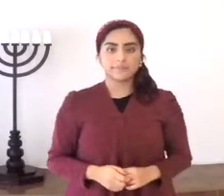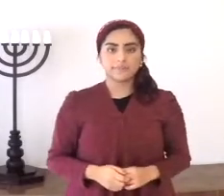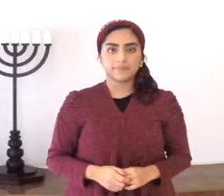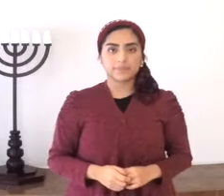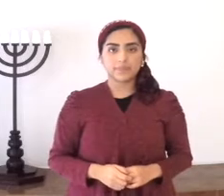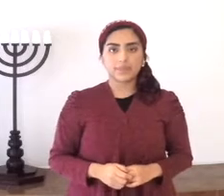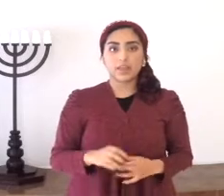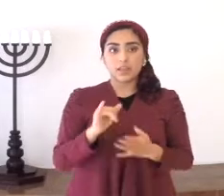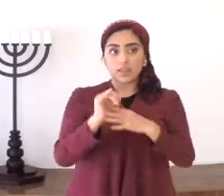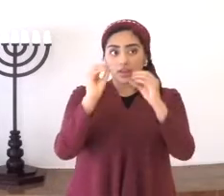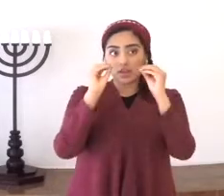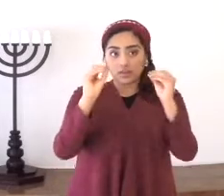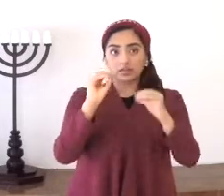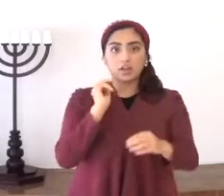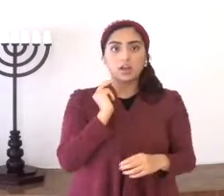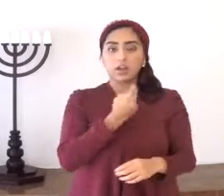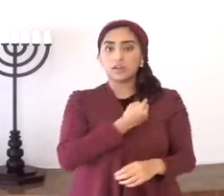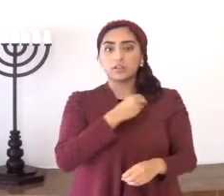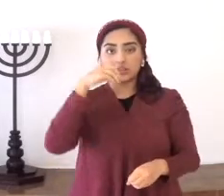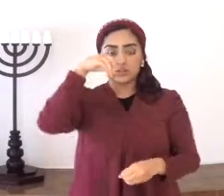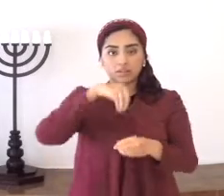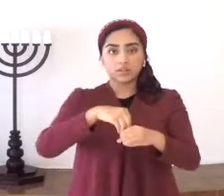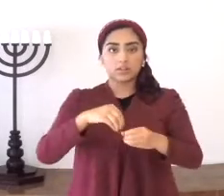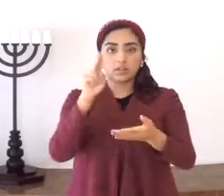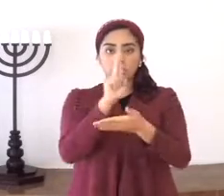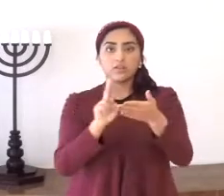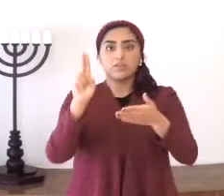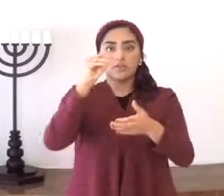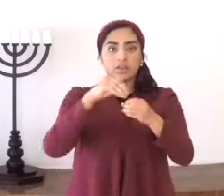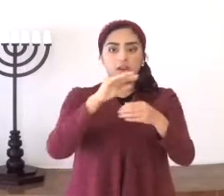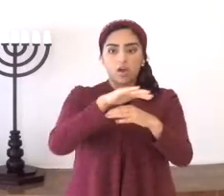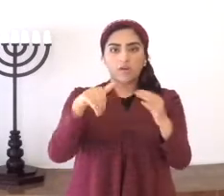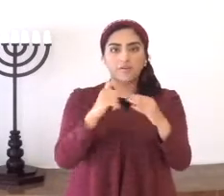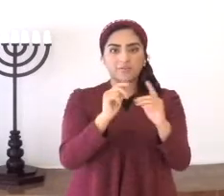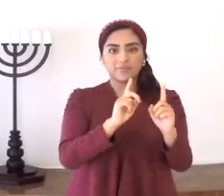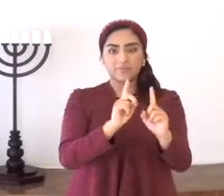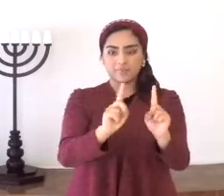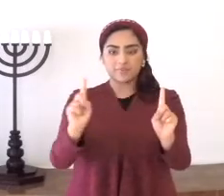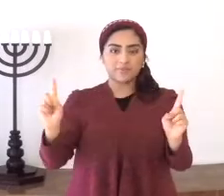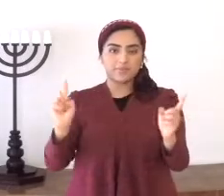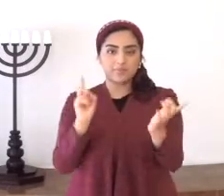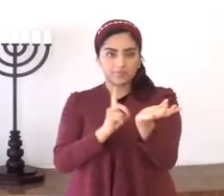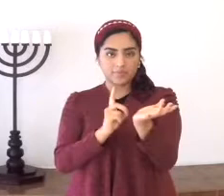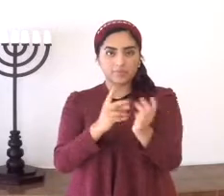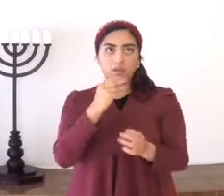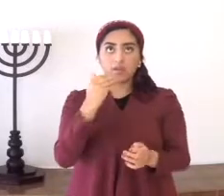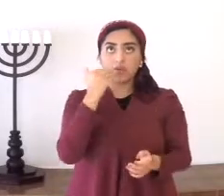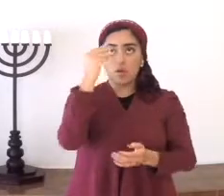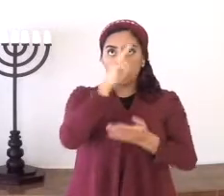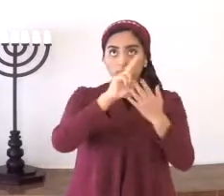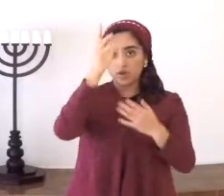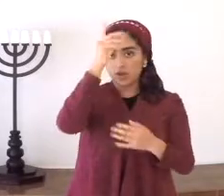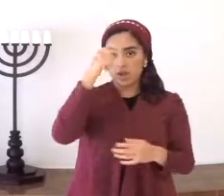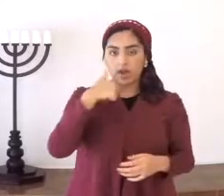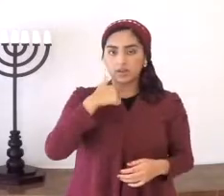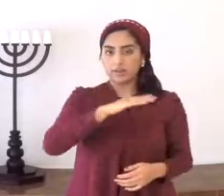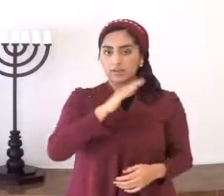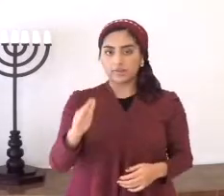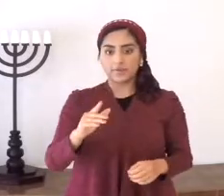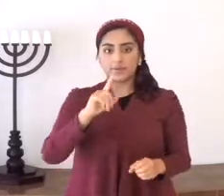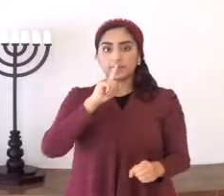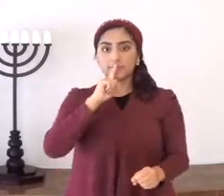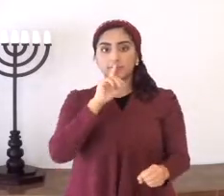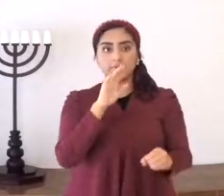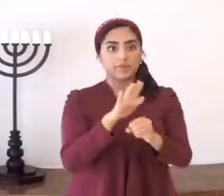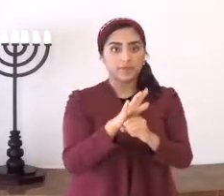muerte. Eso nos enseñan en la universidad a cada uno de los médicos. Y gracias al Eterno, hago un paréntesis, yo